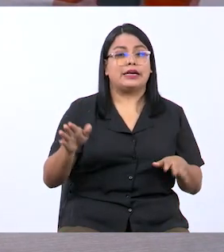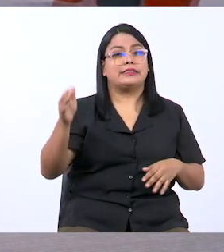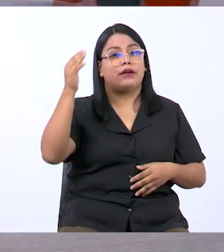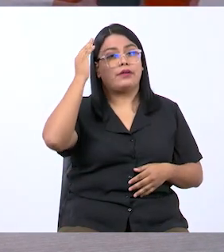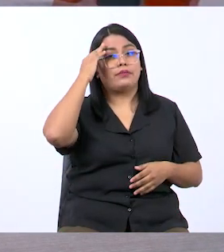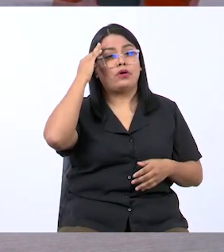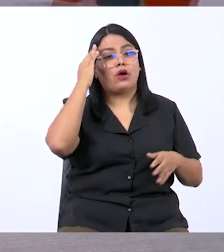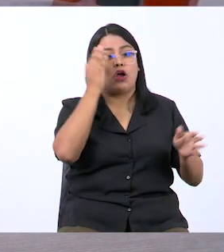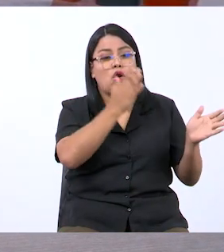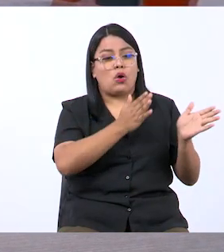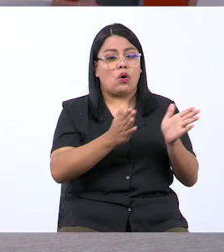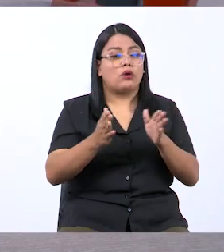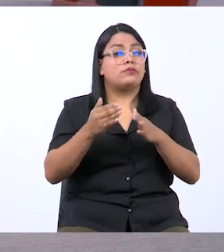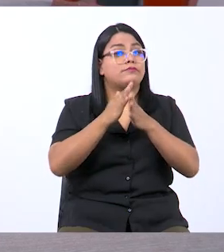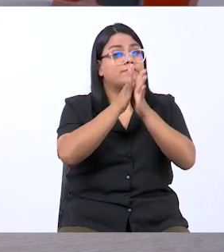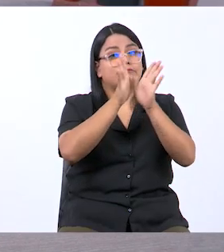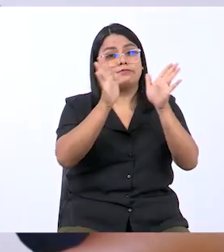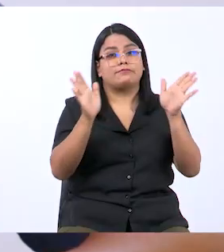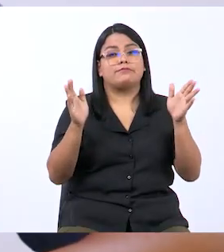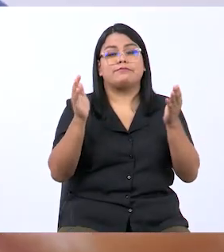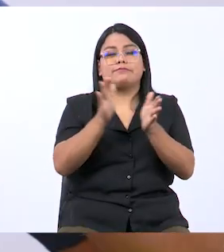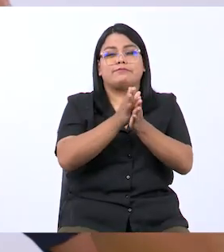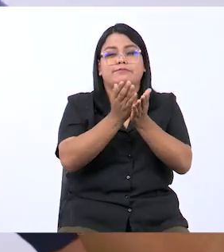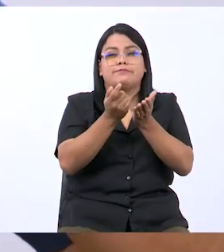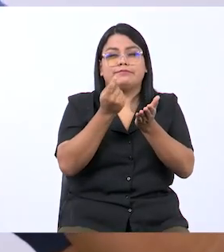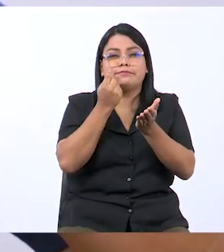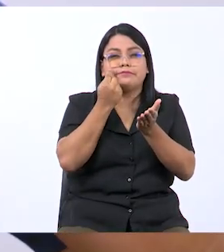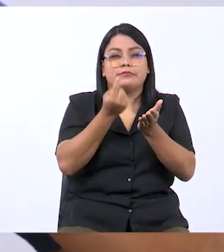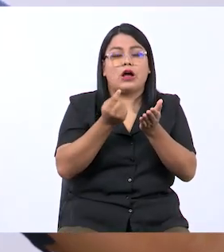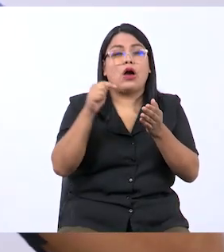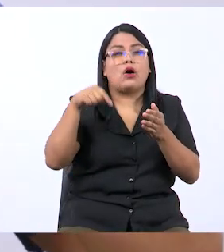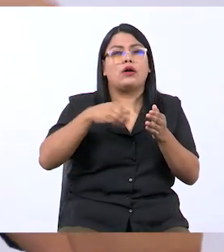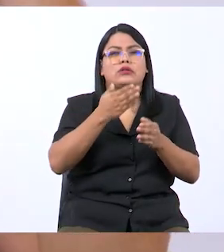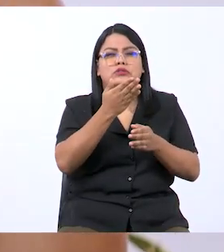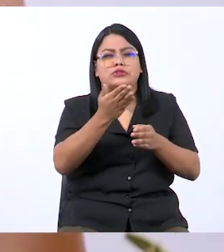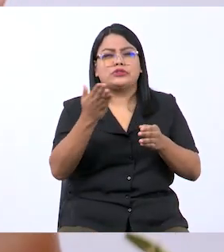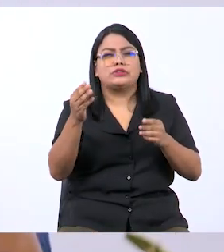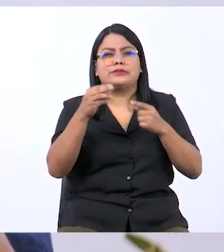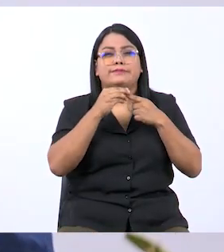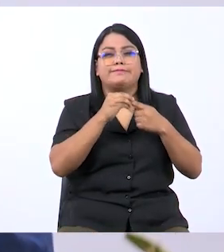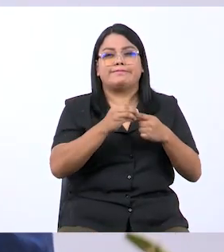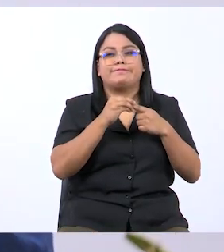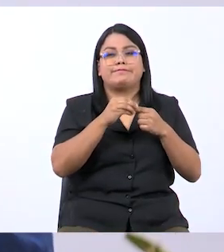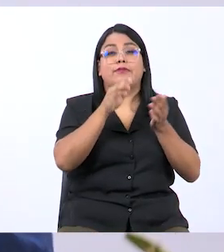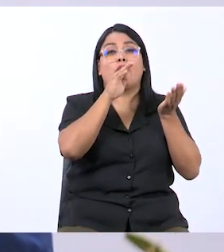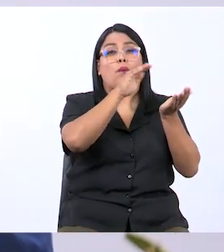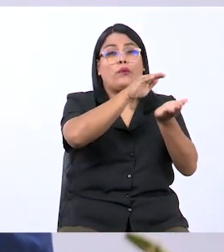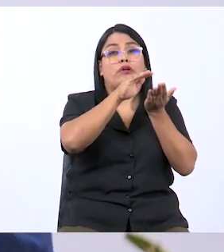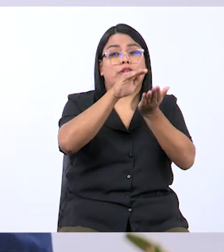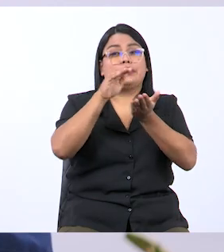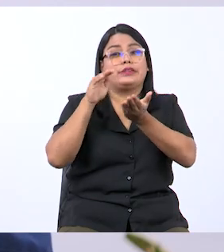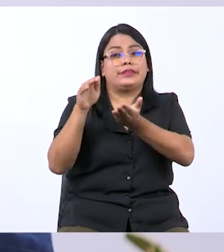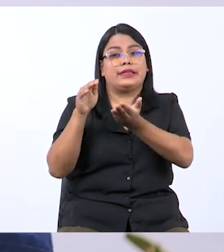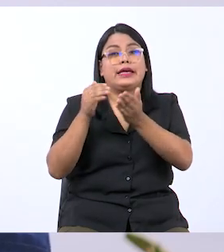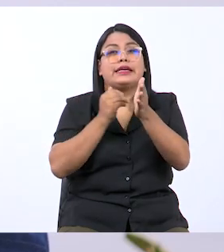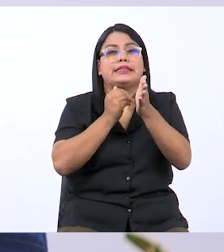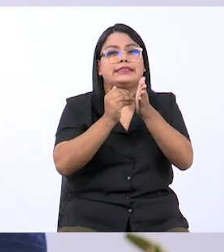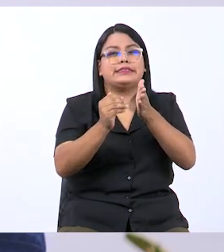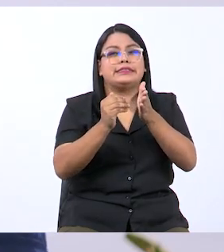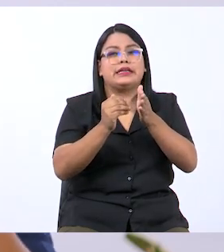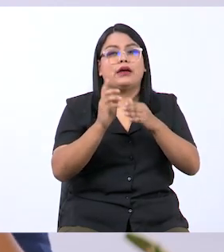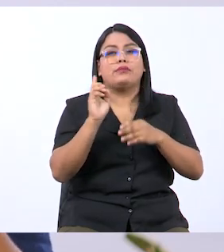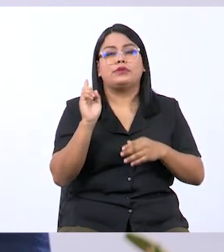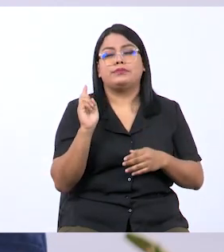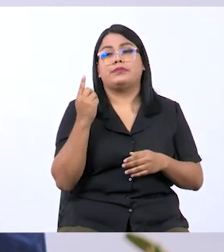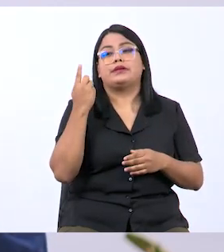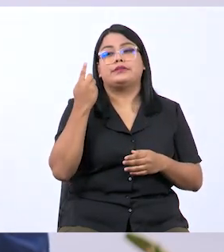poco acerca de la estructura general del libro, ¿por qué no damos paso a los aspectos de las unidades de aprendizaje? E